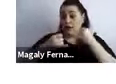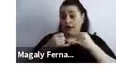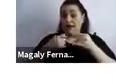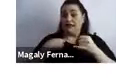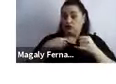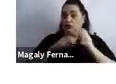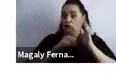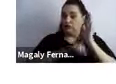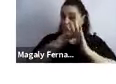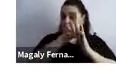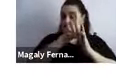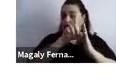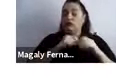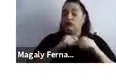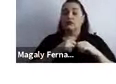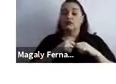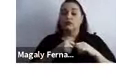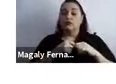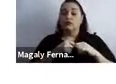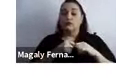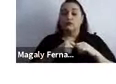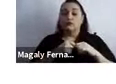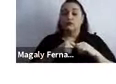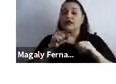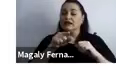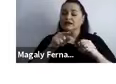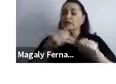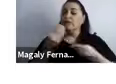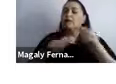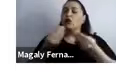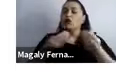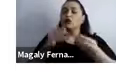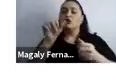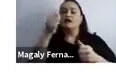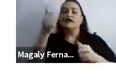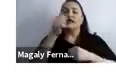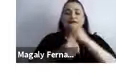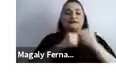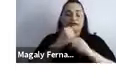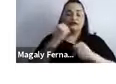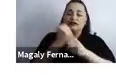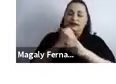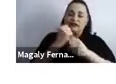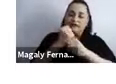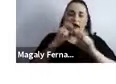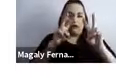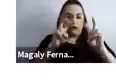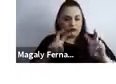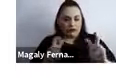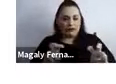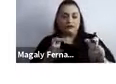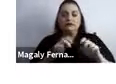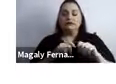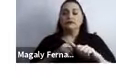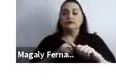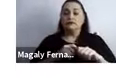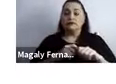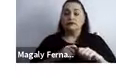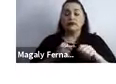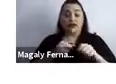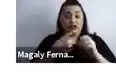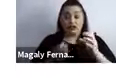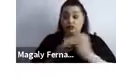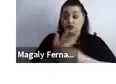desarrollado. Es el producto de 10 años de trabajo, de análisis, que